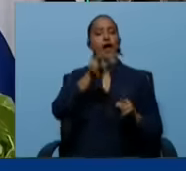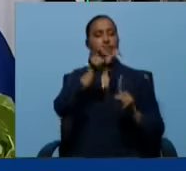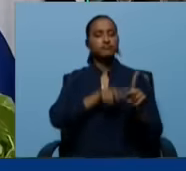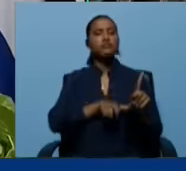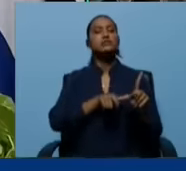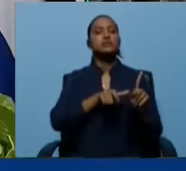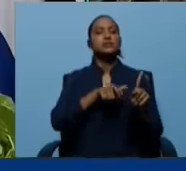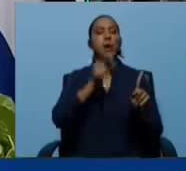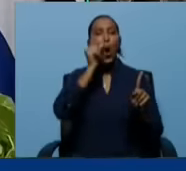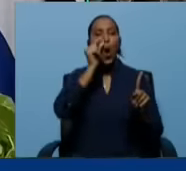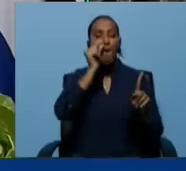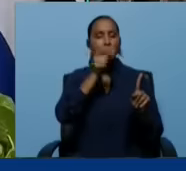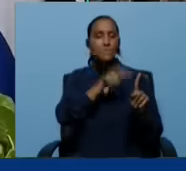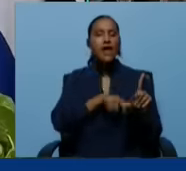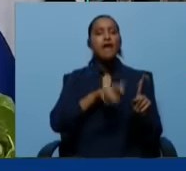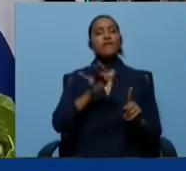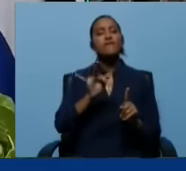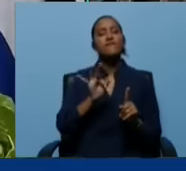Franco que